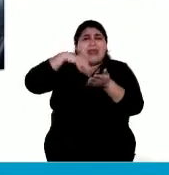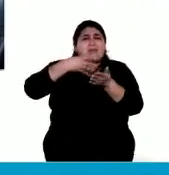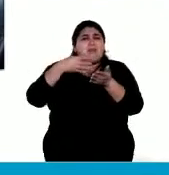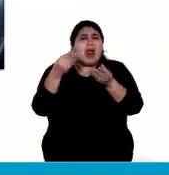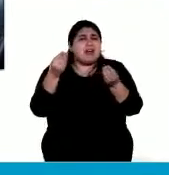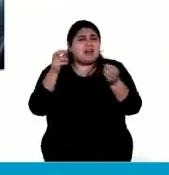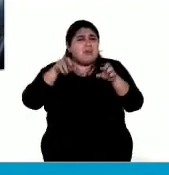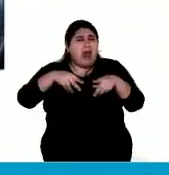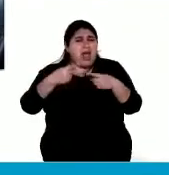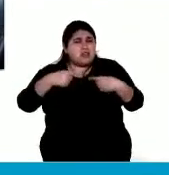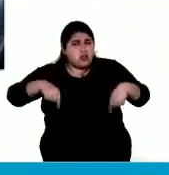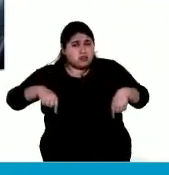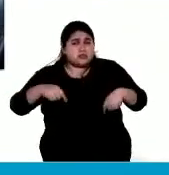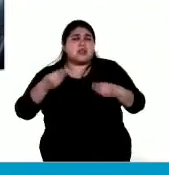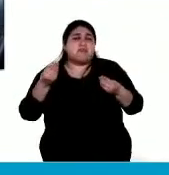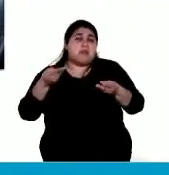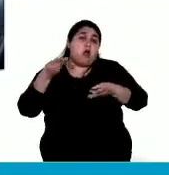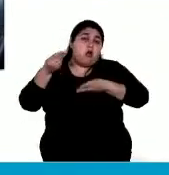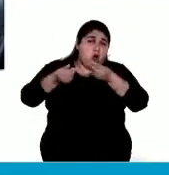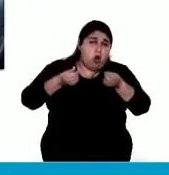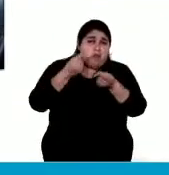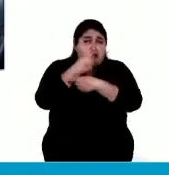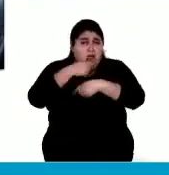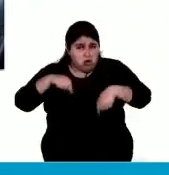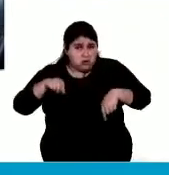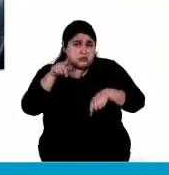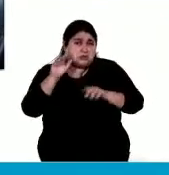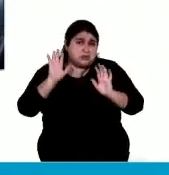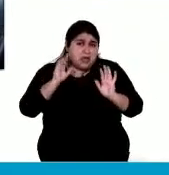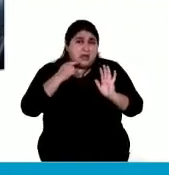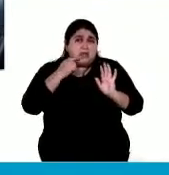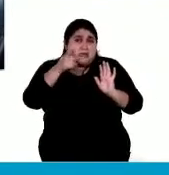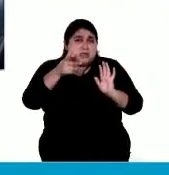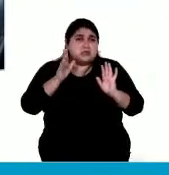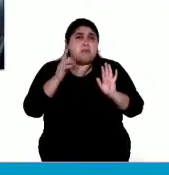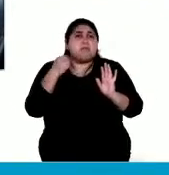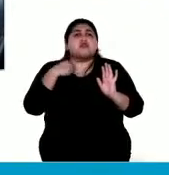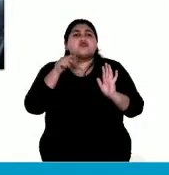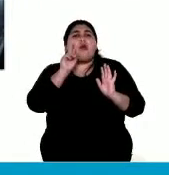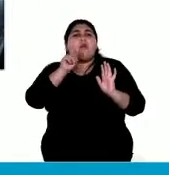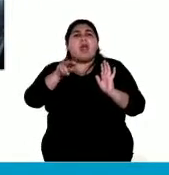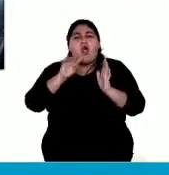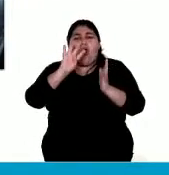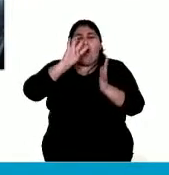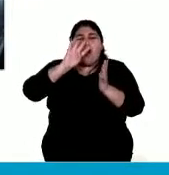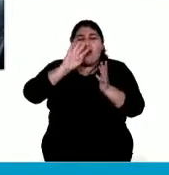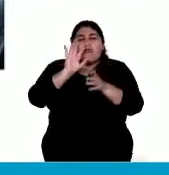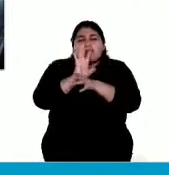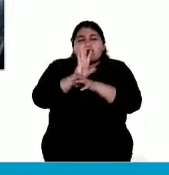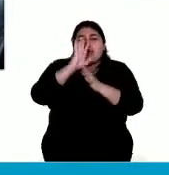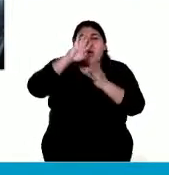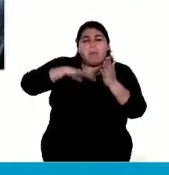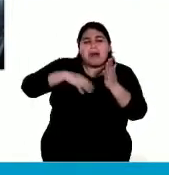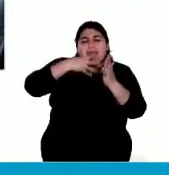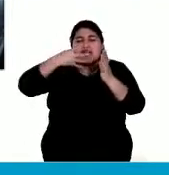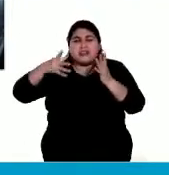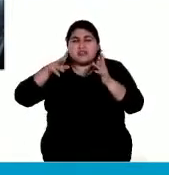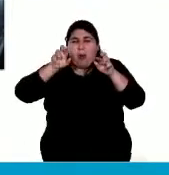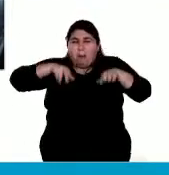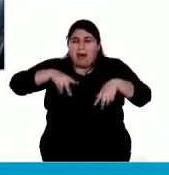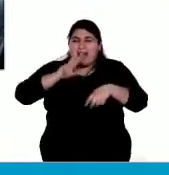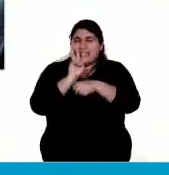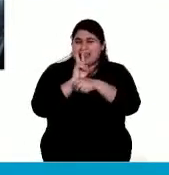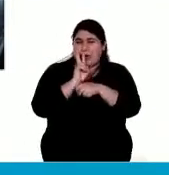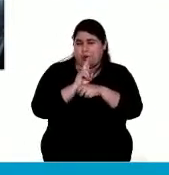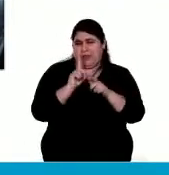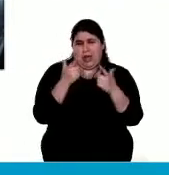de equipamientos y alguna que otra cuestión, no veo un plan de seguridad. Yo entiendo que un plan de seguridad es otra